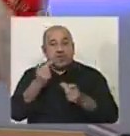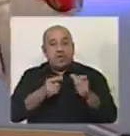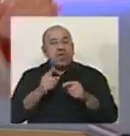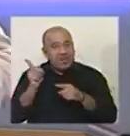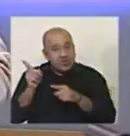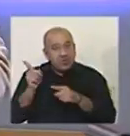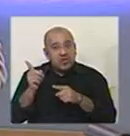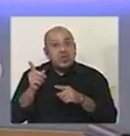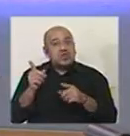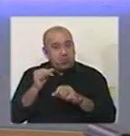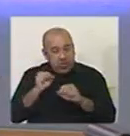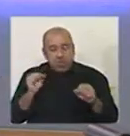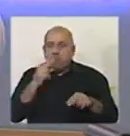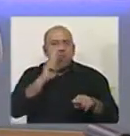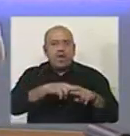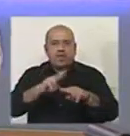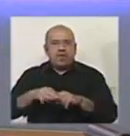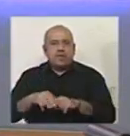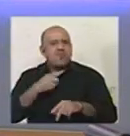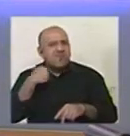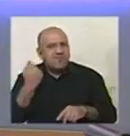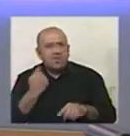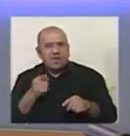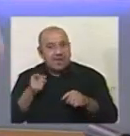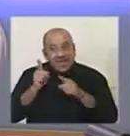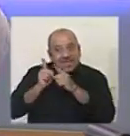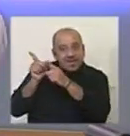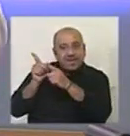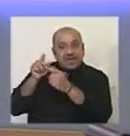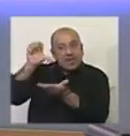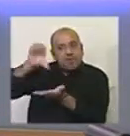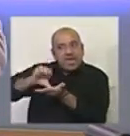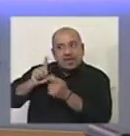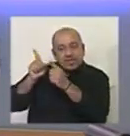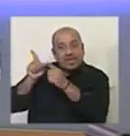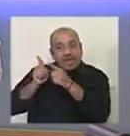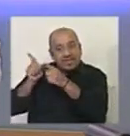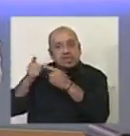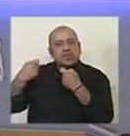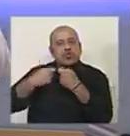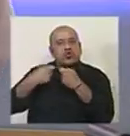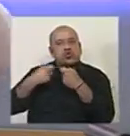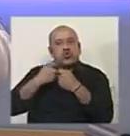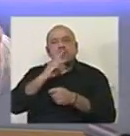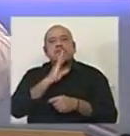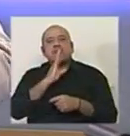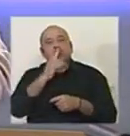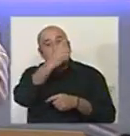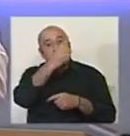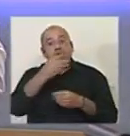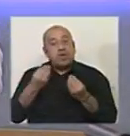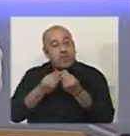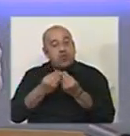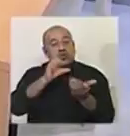a 5 o 6 más de sus ciudadanos. Esa también es Arabia Saudí, ese es el socio comercial de Estados Unidos y de muchos otros